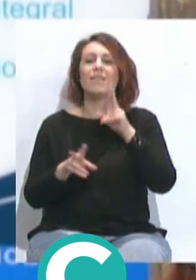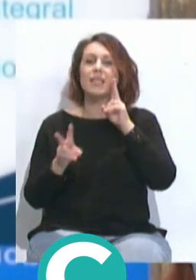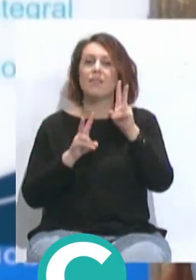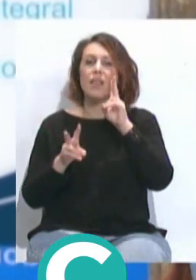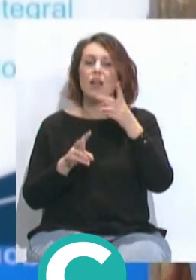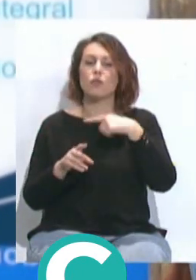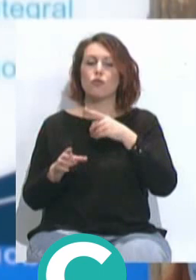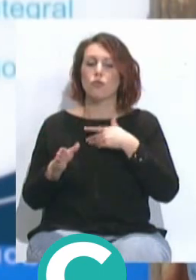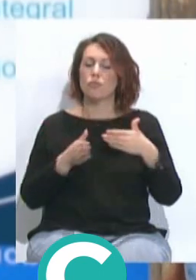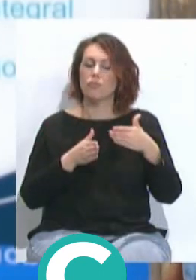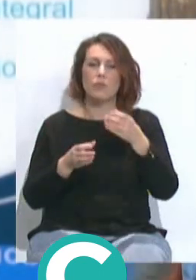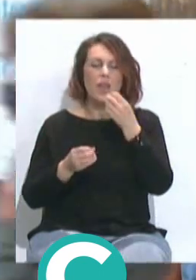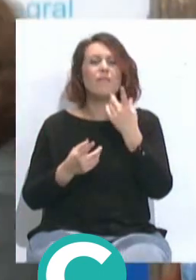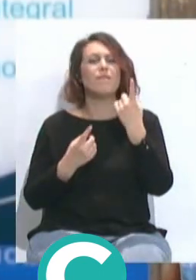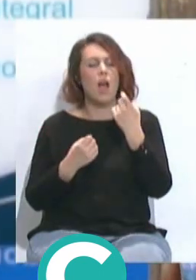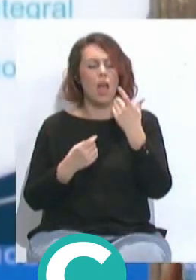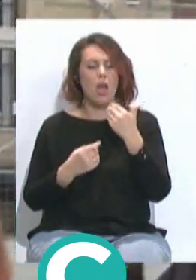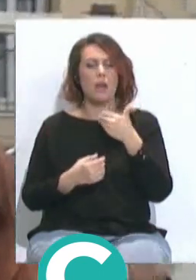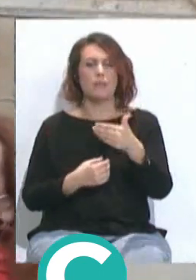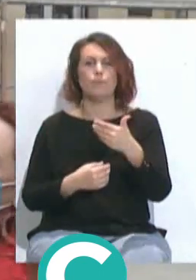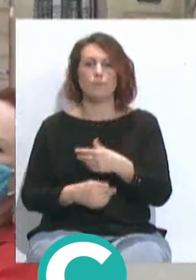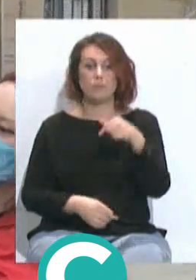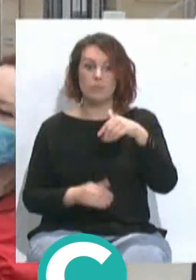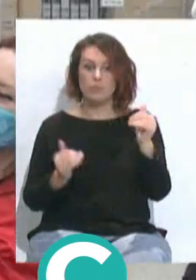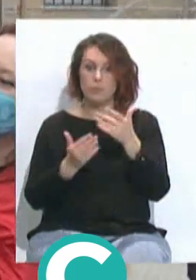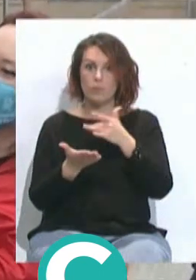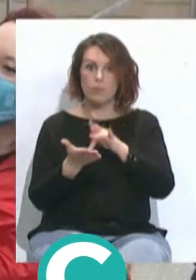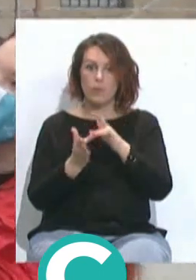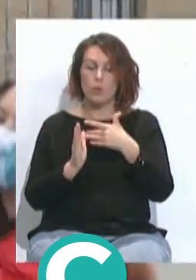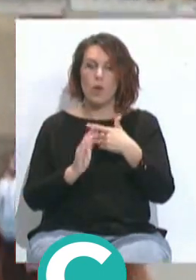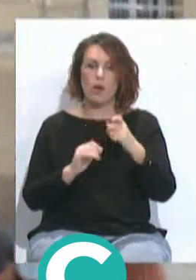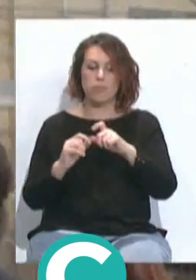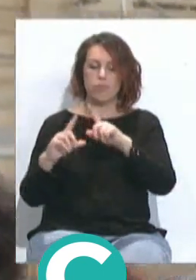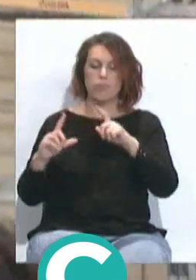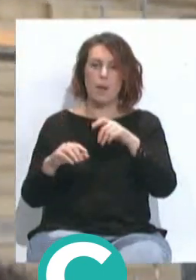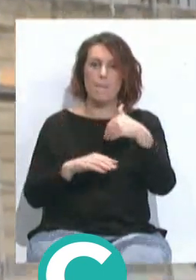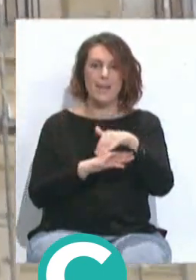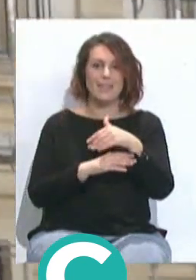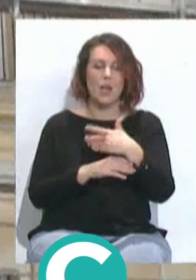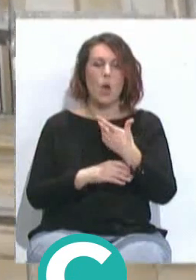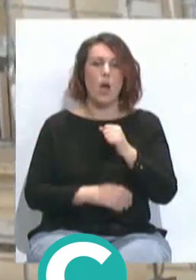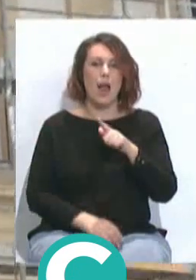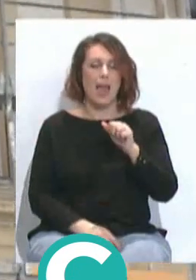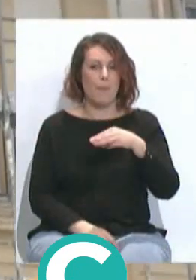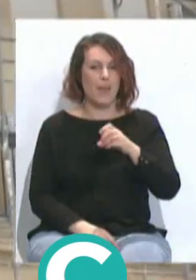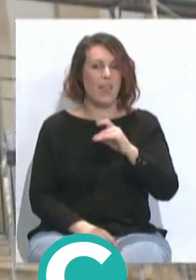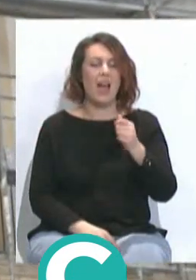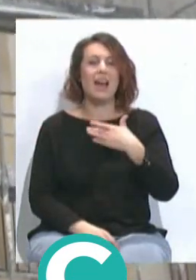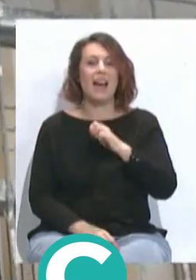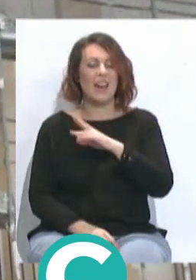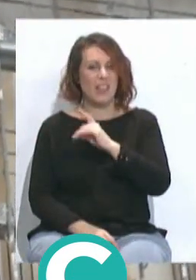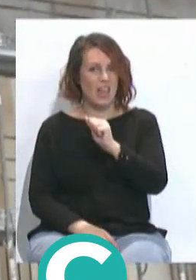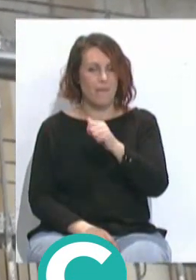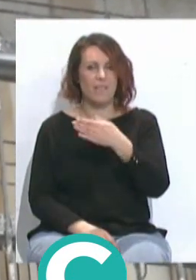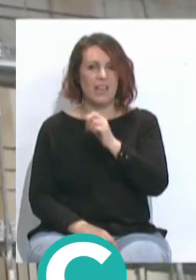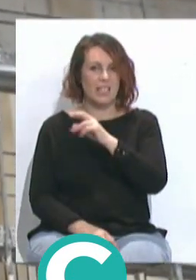que vamos en el buen camino pero que queda todavía mucho También este jueves se ha descubierto el rótulo del Paseo de Alameda Hermanas Carbia Bernal que